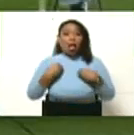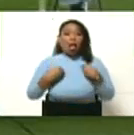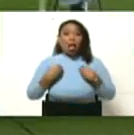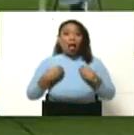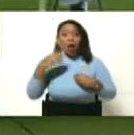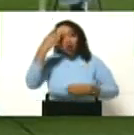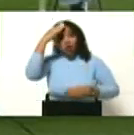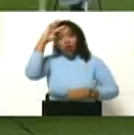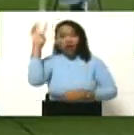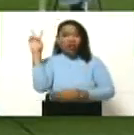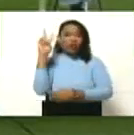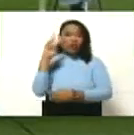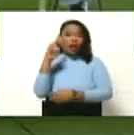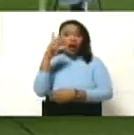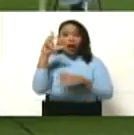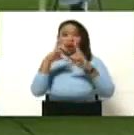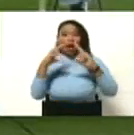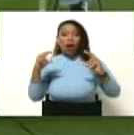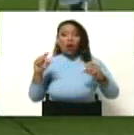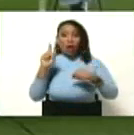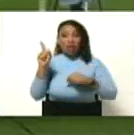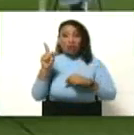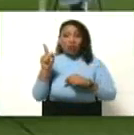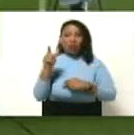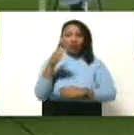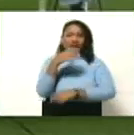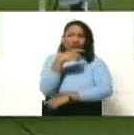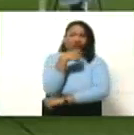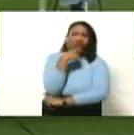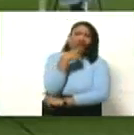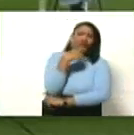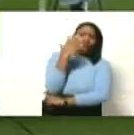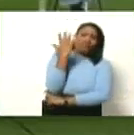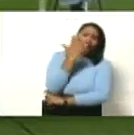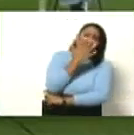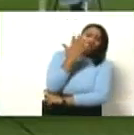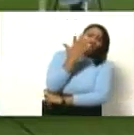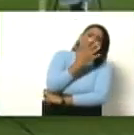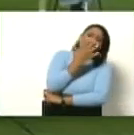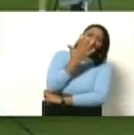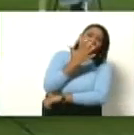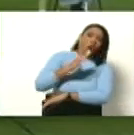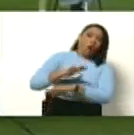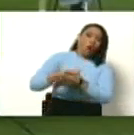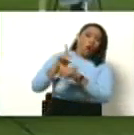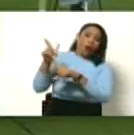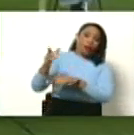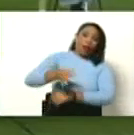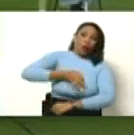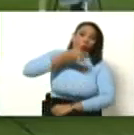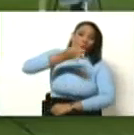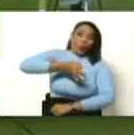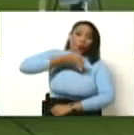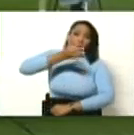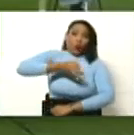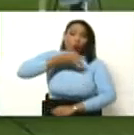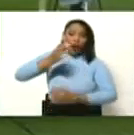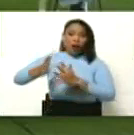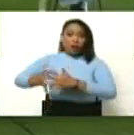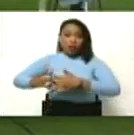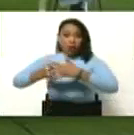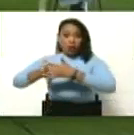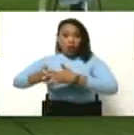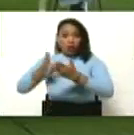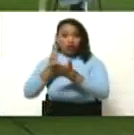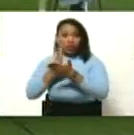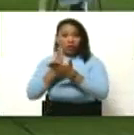Nicaragua. Ya eso es sospechoso. Porque ese es el discurso del imperio norteamericano. Quien